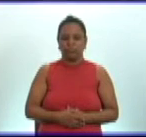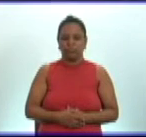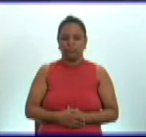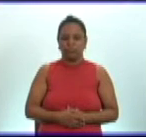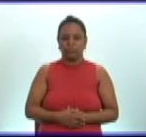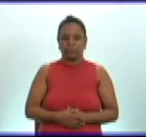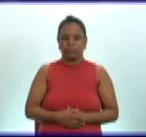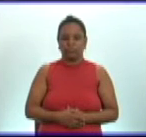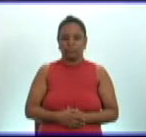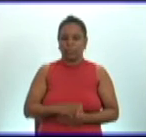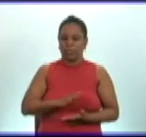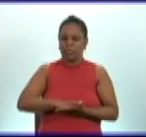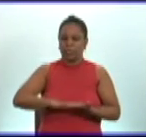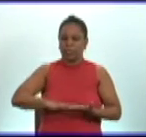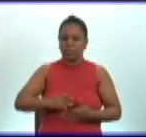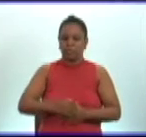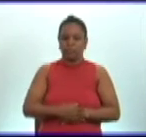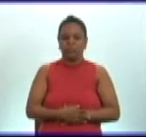Con permiso.